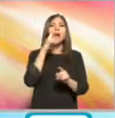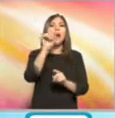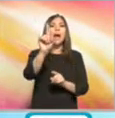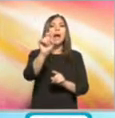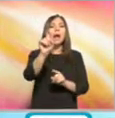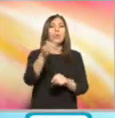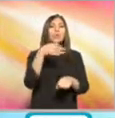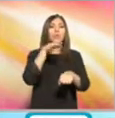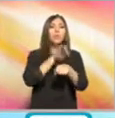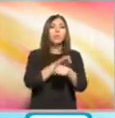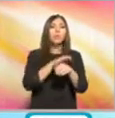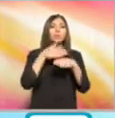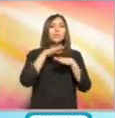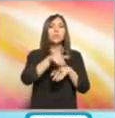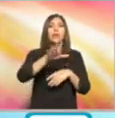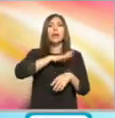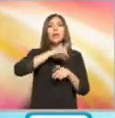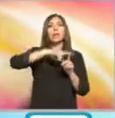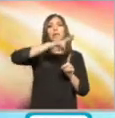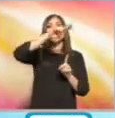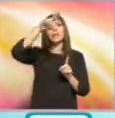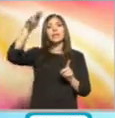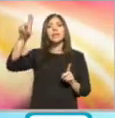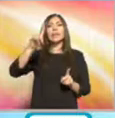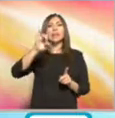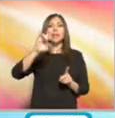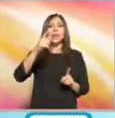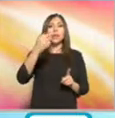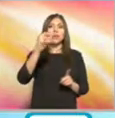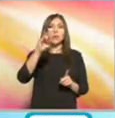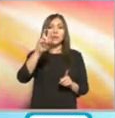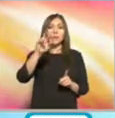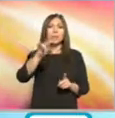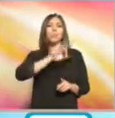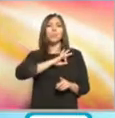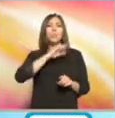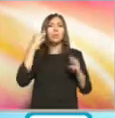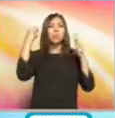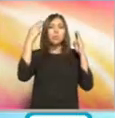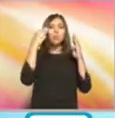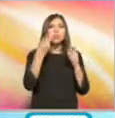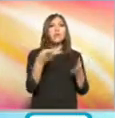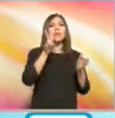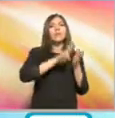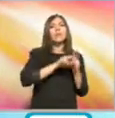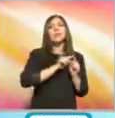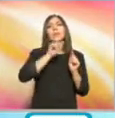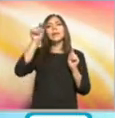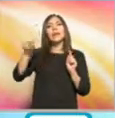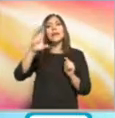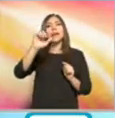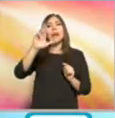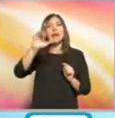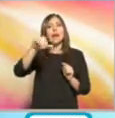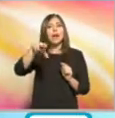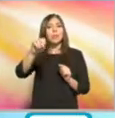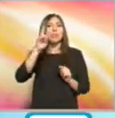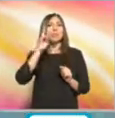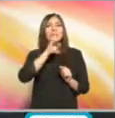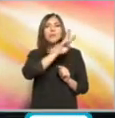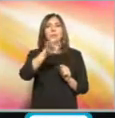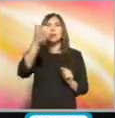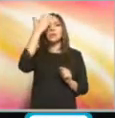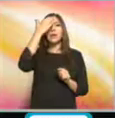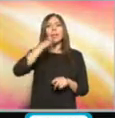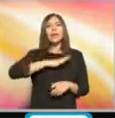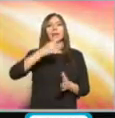muy interesante donde está la obra de Diego Rivera. Entonces pueden ir al museo y pueden ir al Cárcamo y además, bueno, disfrutar. Además, bueno, no les he dicho